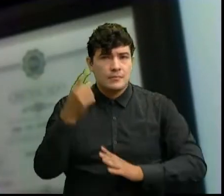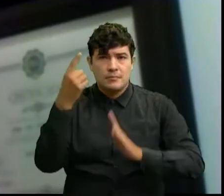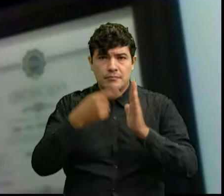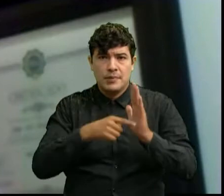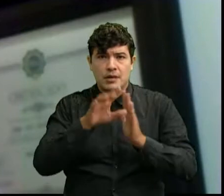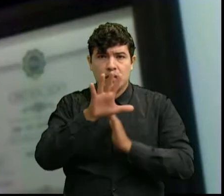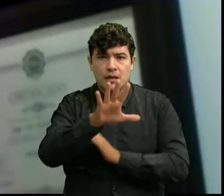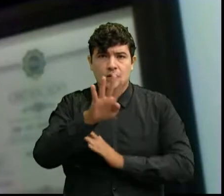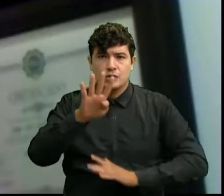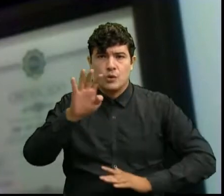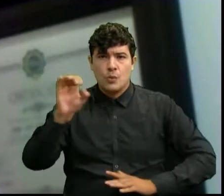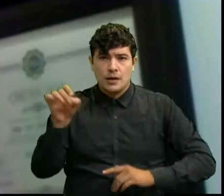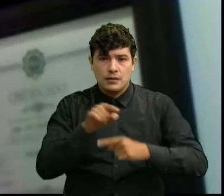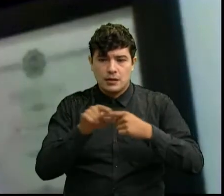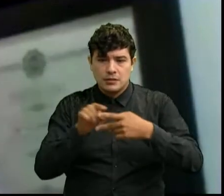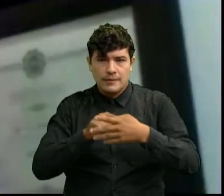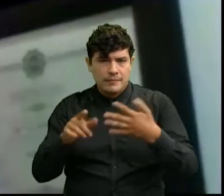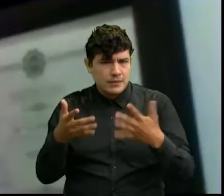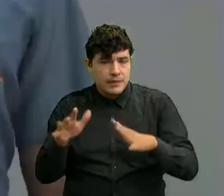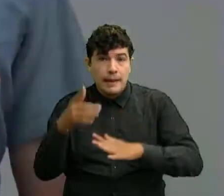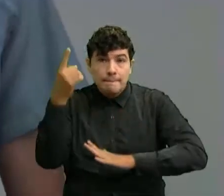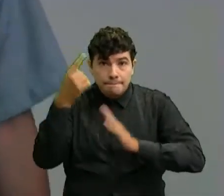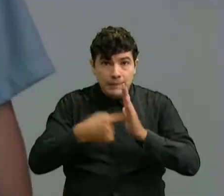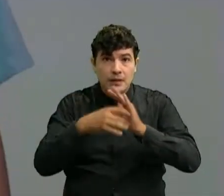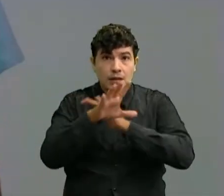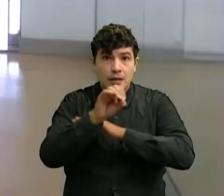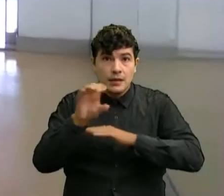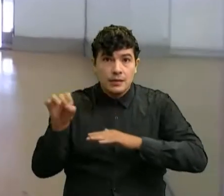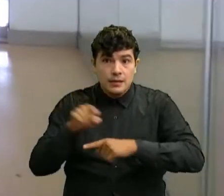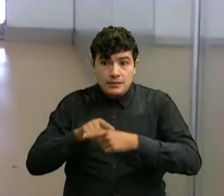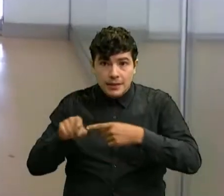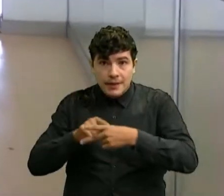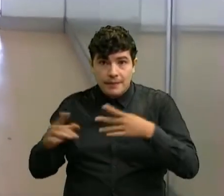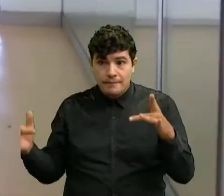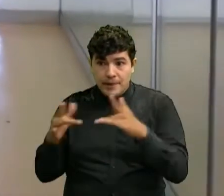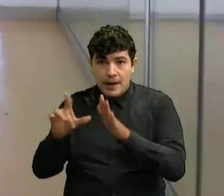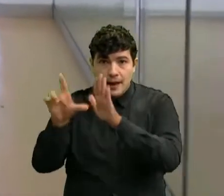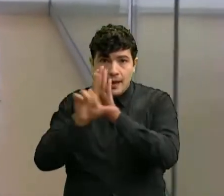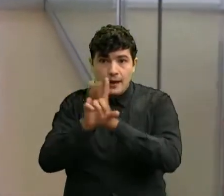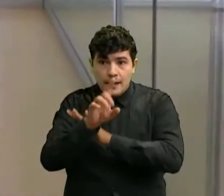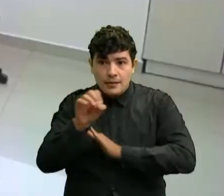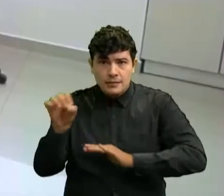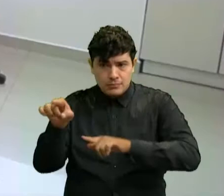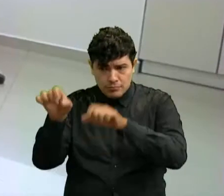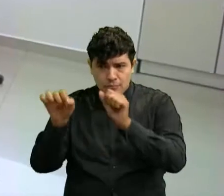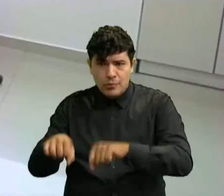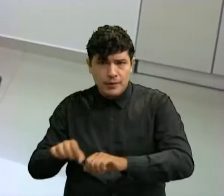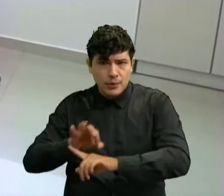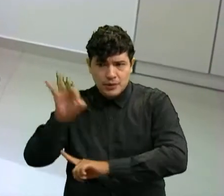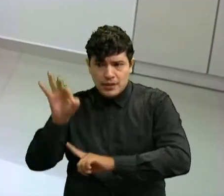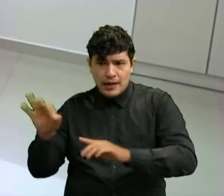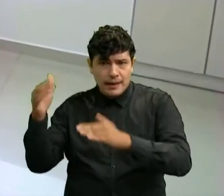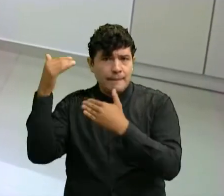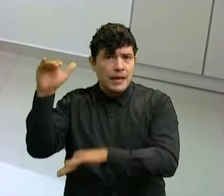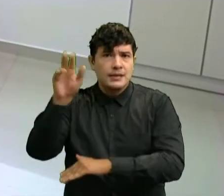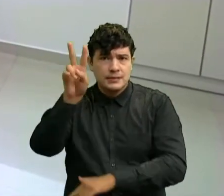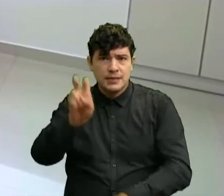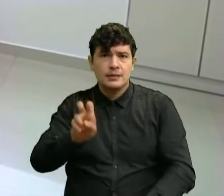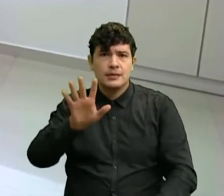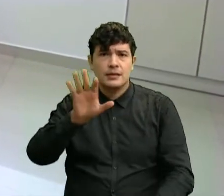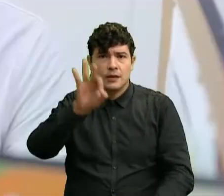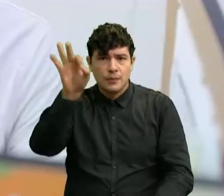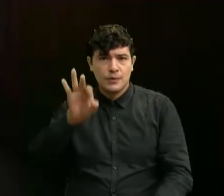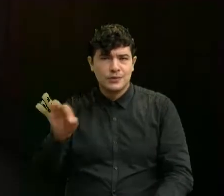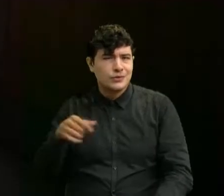1.540 semanas aproximadamente, con 1.500 en aplicación de la ley 100 logra el porcentaje máximo del 75. ¿Qué